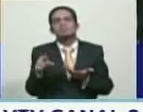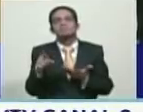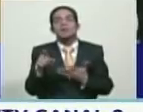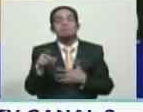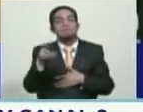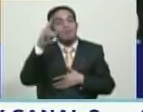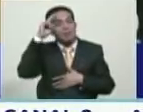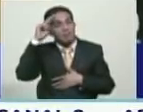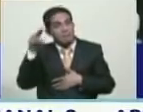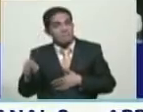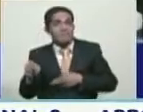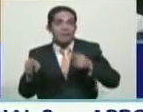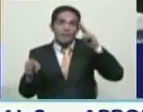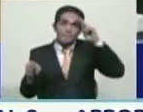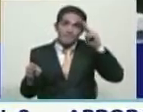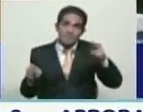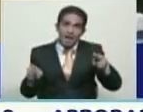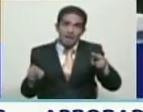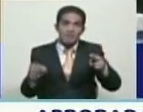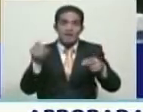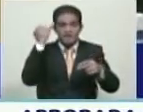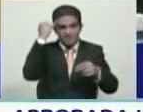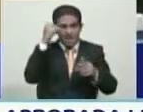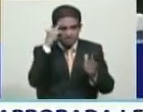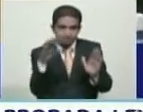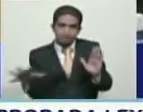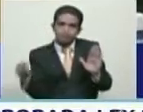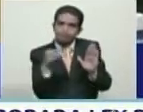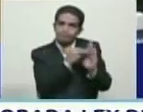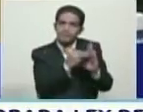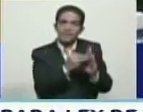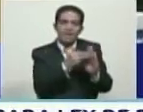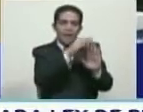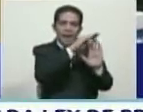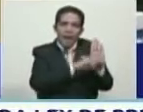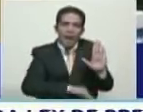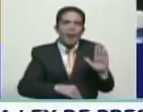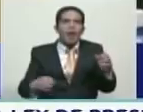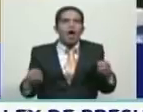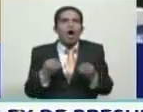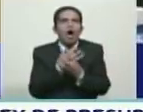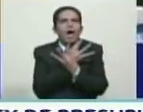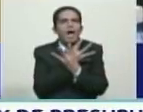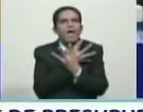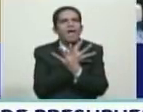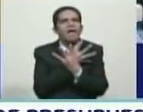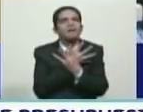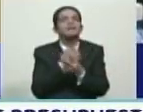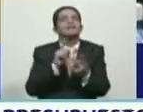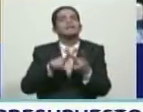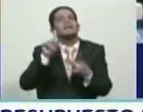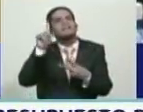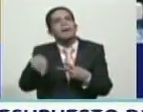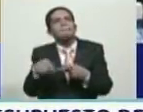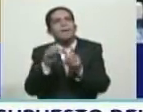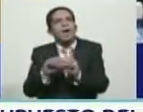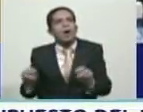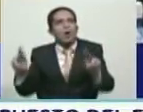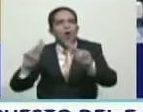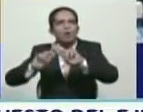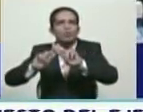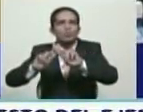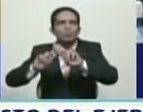respetar las ideas incluidas en la Carta de la OEA of the y United Nations, en la Carta de las Naciones